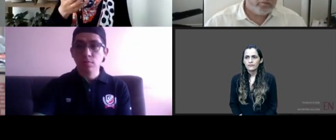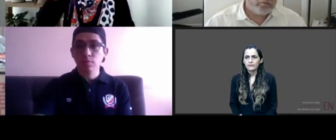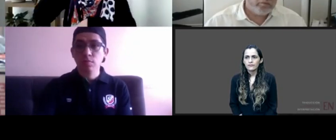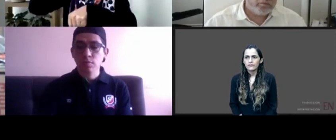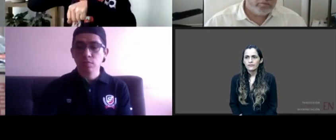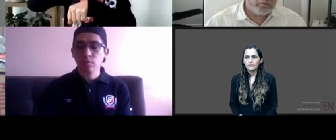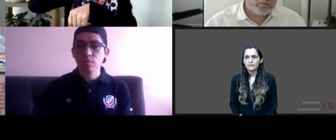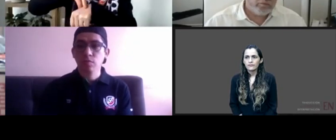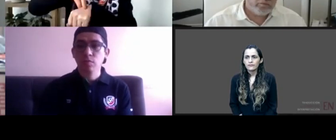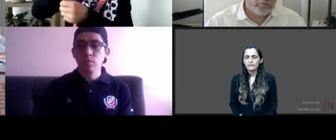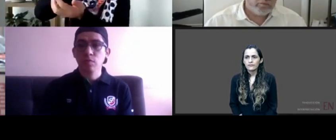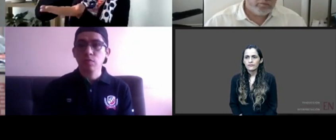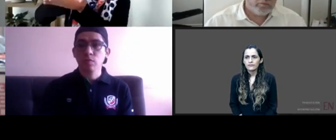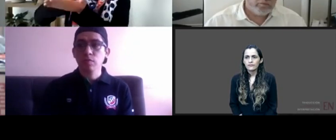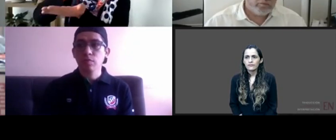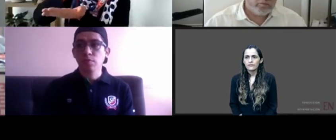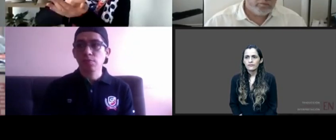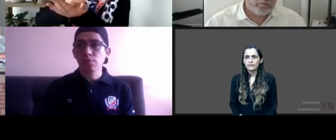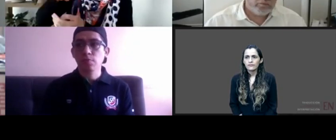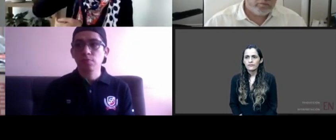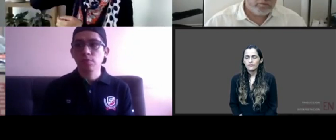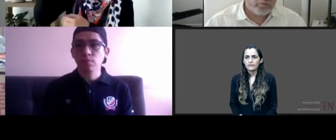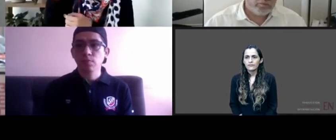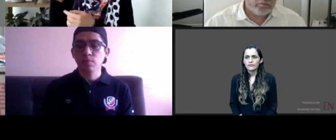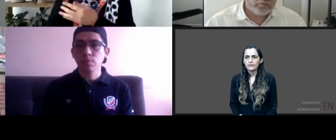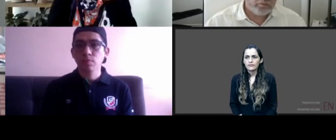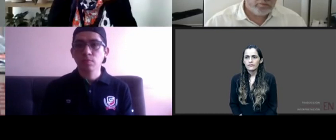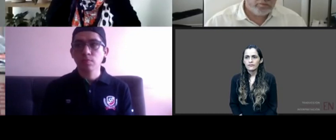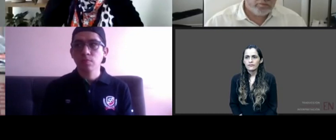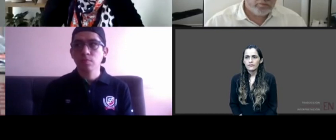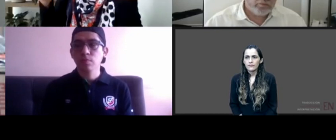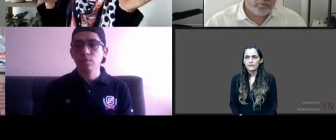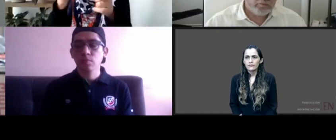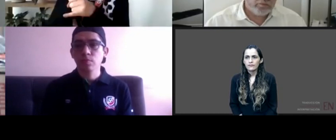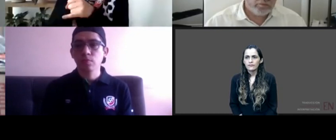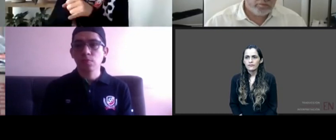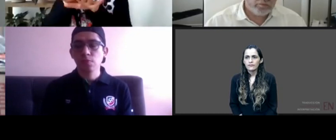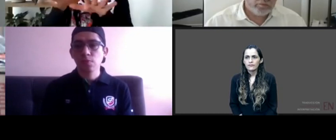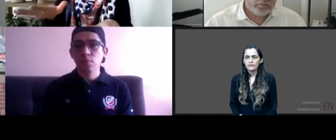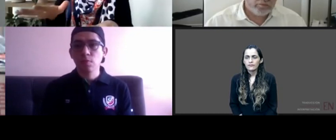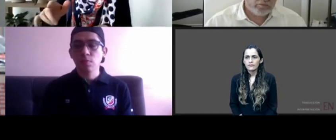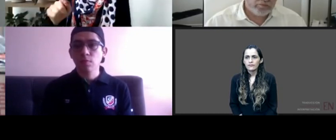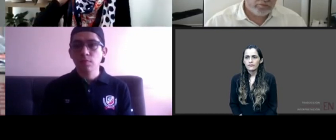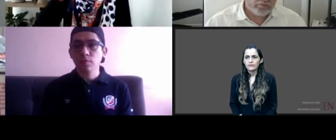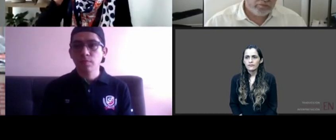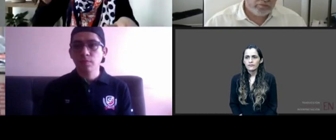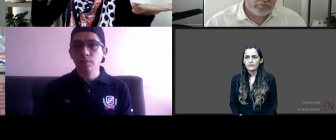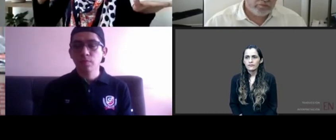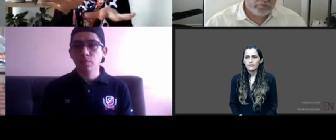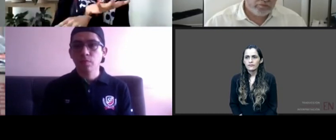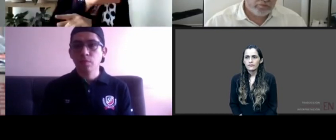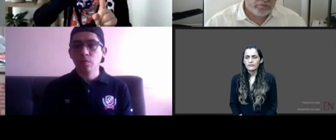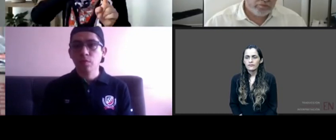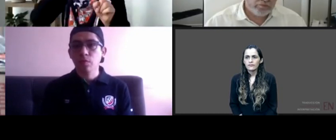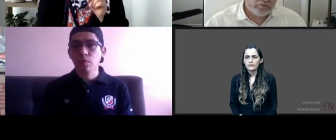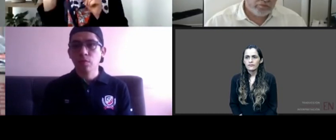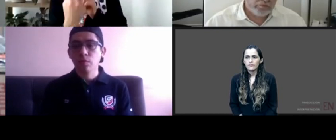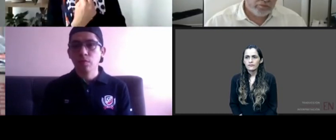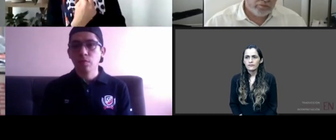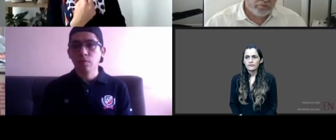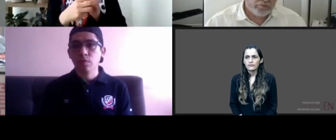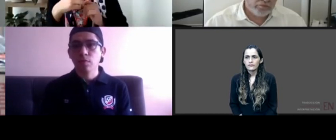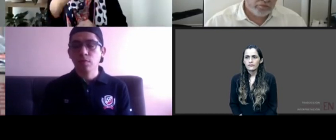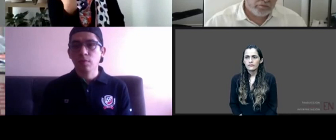de aprenderla. En el caso de las personas que tienen hijos que son sordos, así como se les acerca